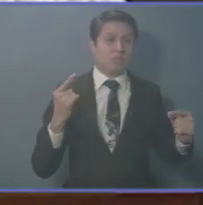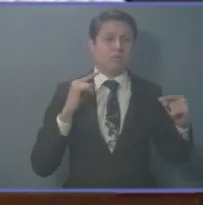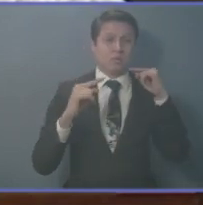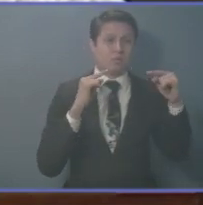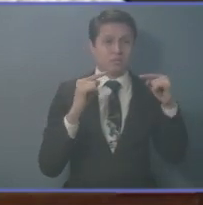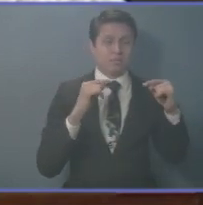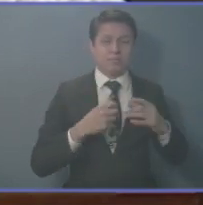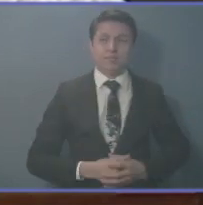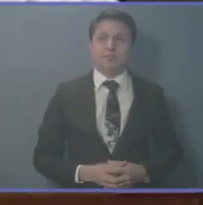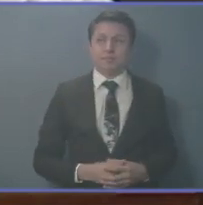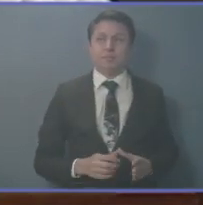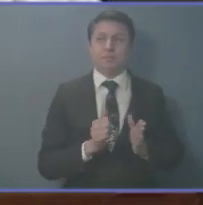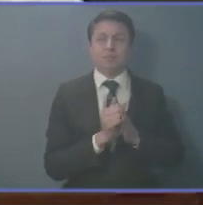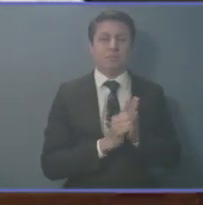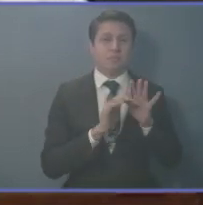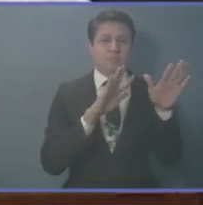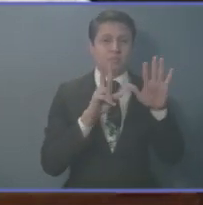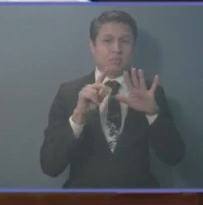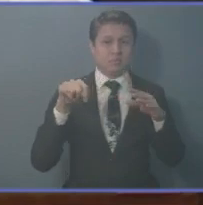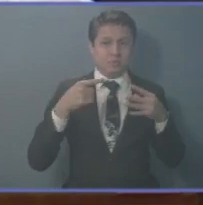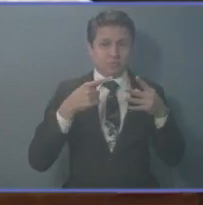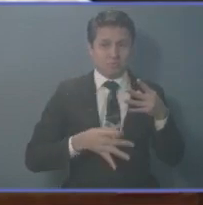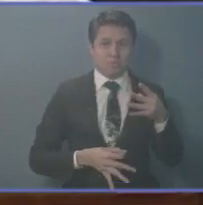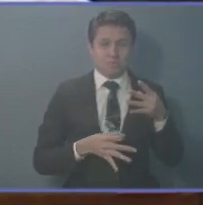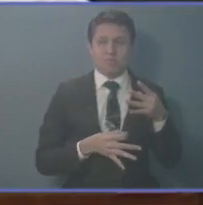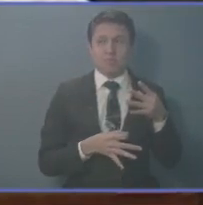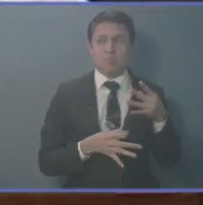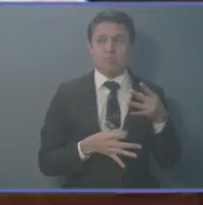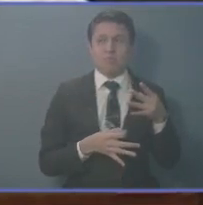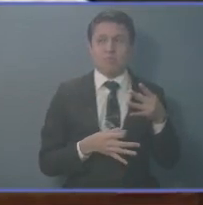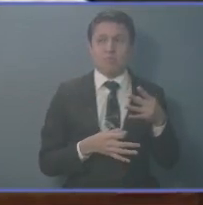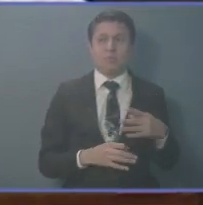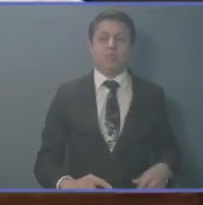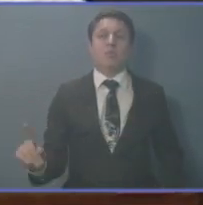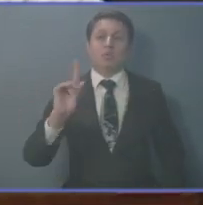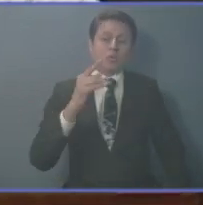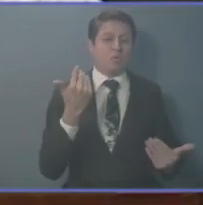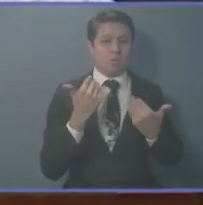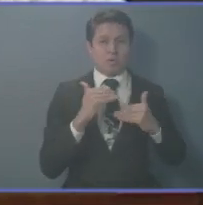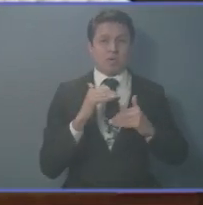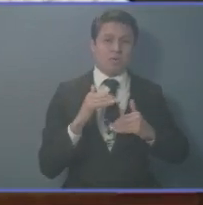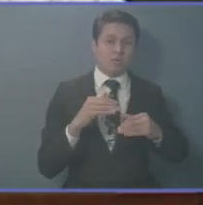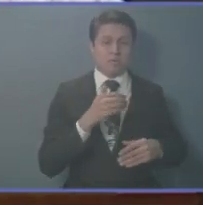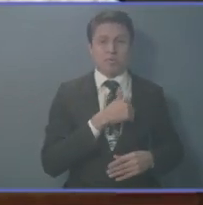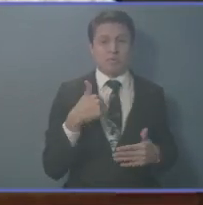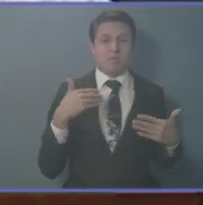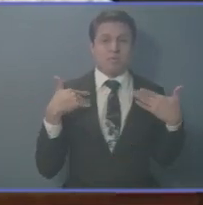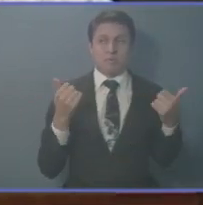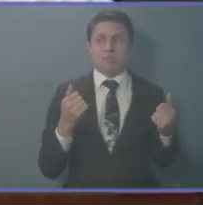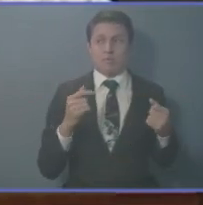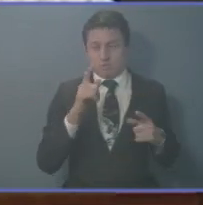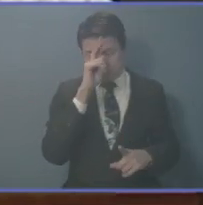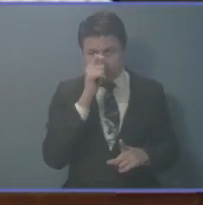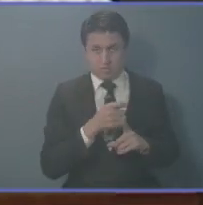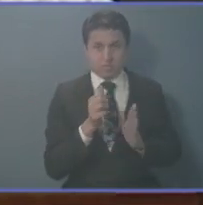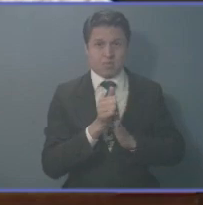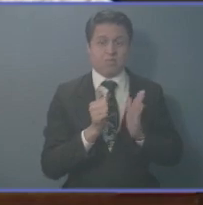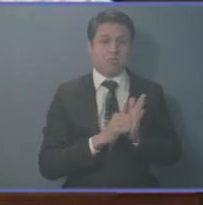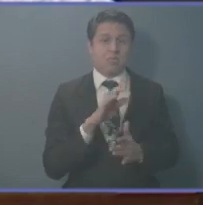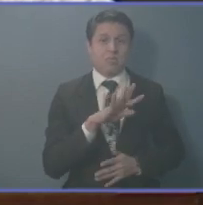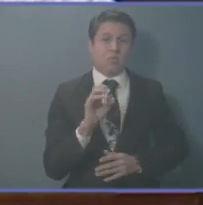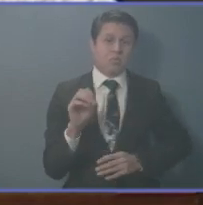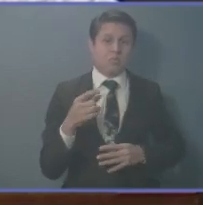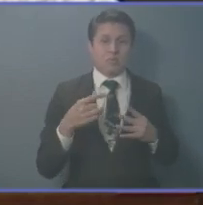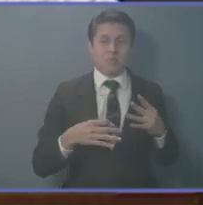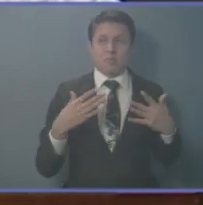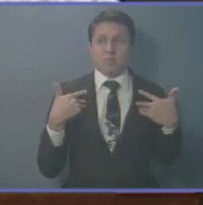ley. Artículo 17. La presente ley no restringe la facultad del Ministerio de Salud reconocida en el artículo 40 del Código